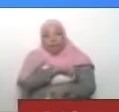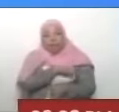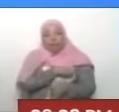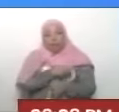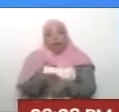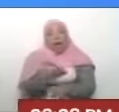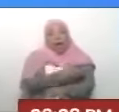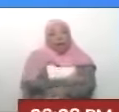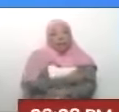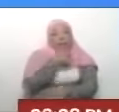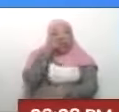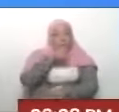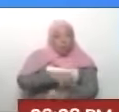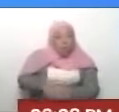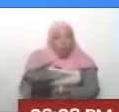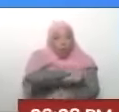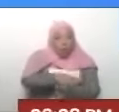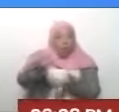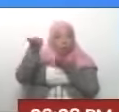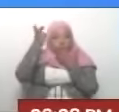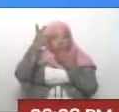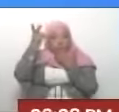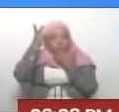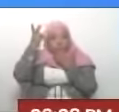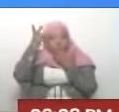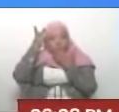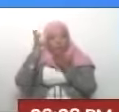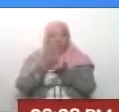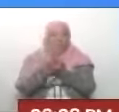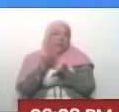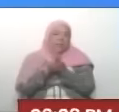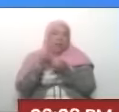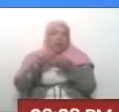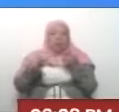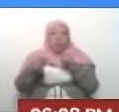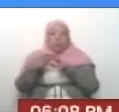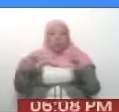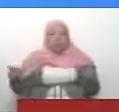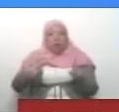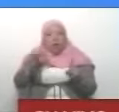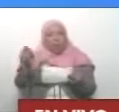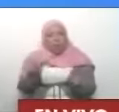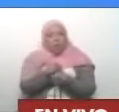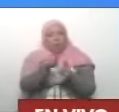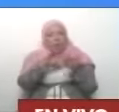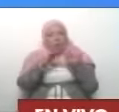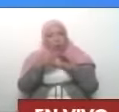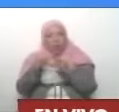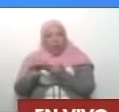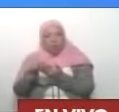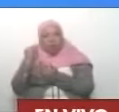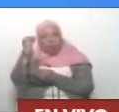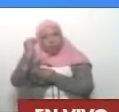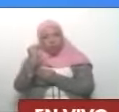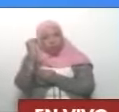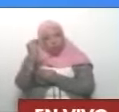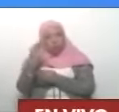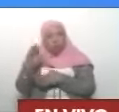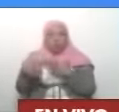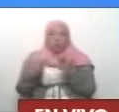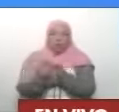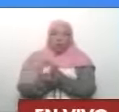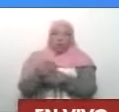libres, originales, vivíamos tranquilos, en paz, con nuestra espiritualidad, con nuestra cosmovisión, y llegaron